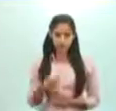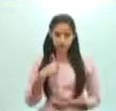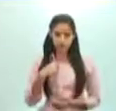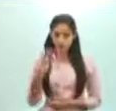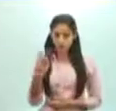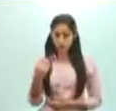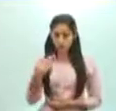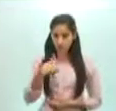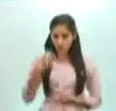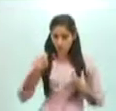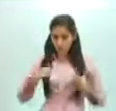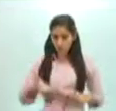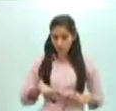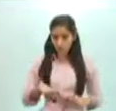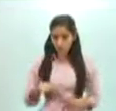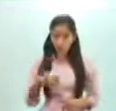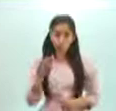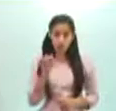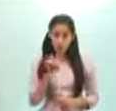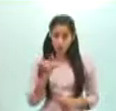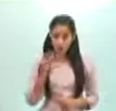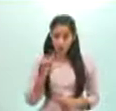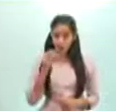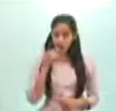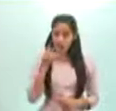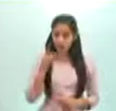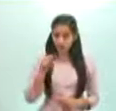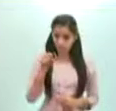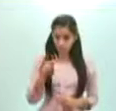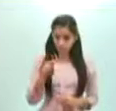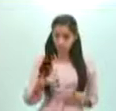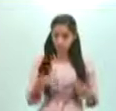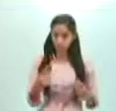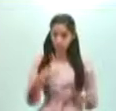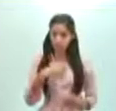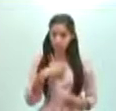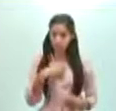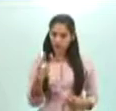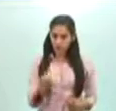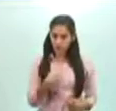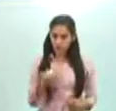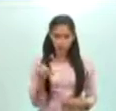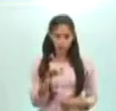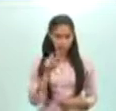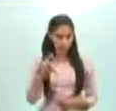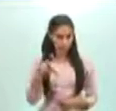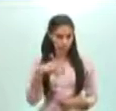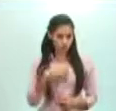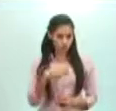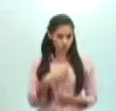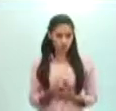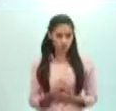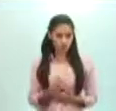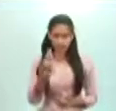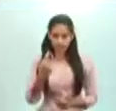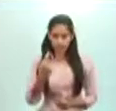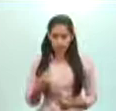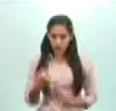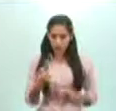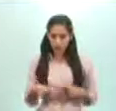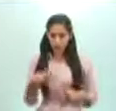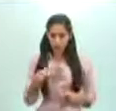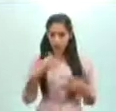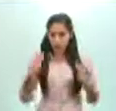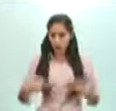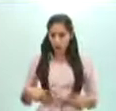ahora de mí, lo digo de ti, porque lo que yo tengo, lo tienes tú, y cada átomo de mi cuerpo es